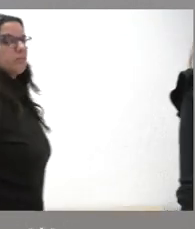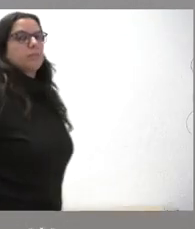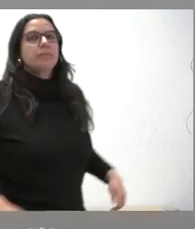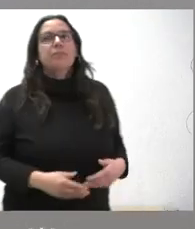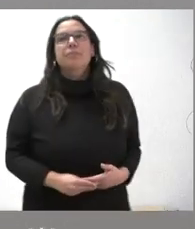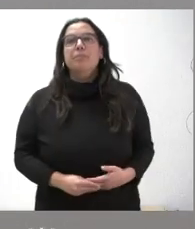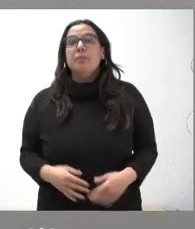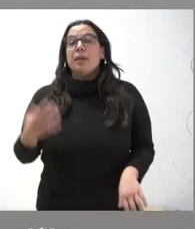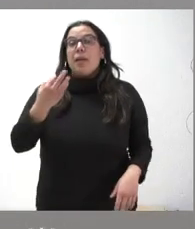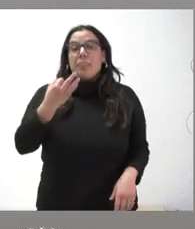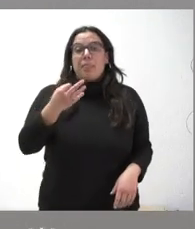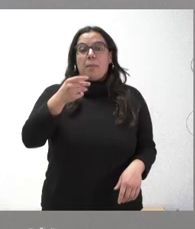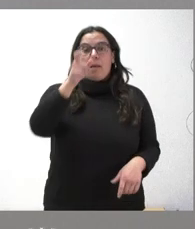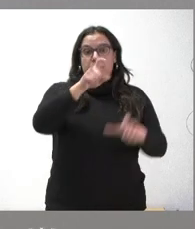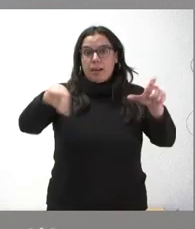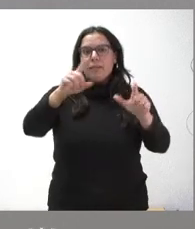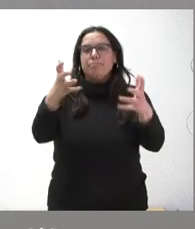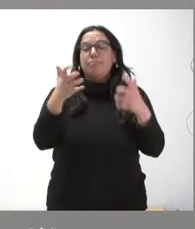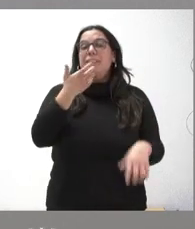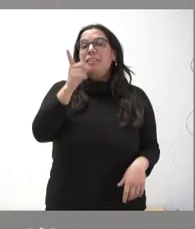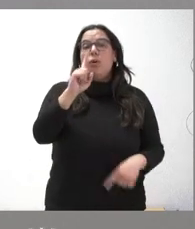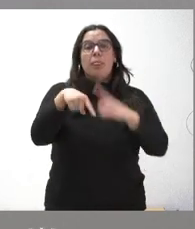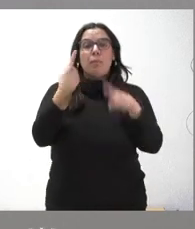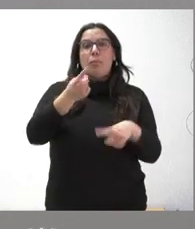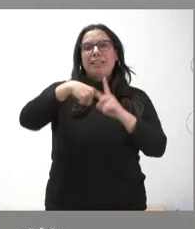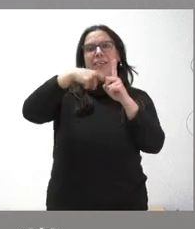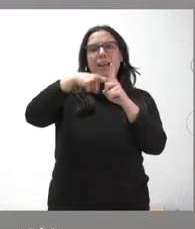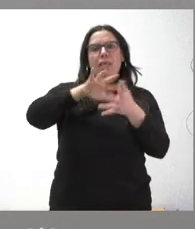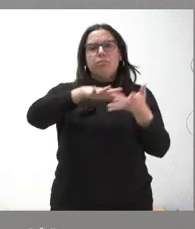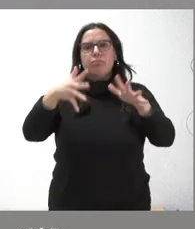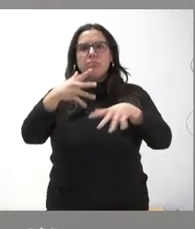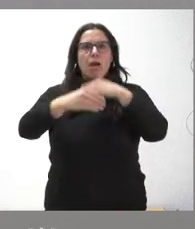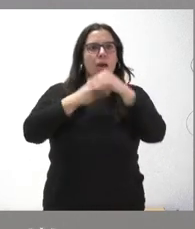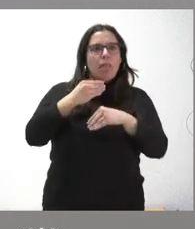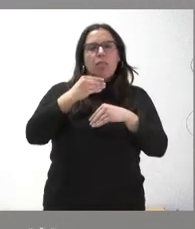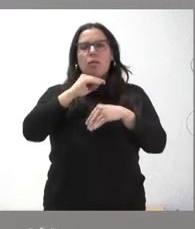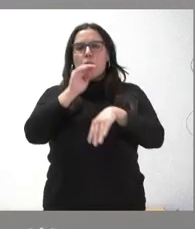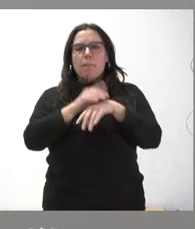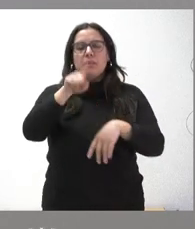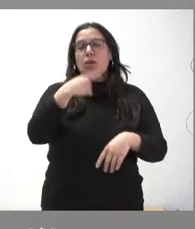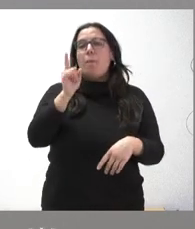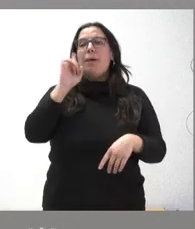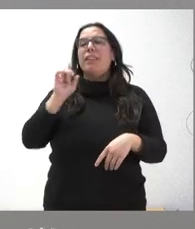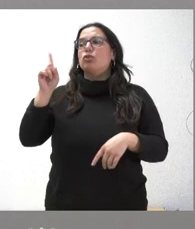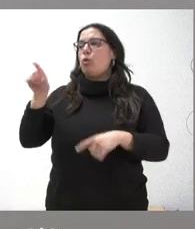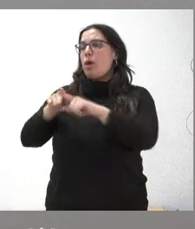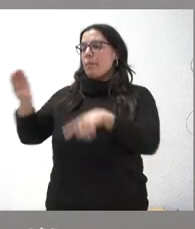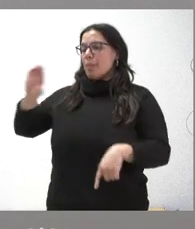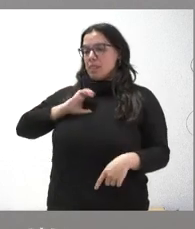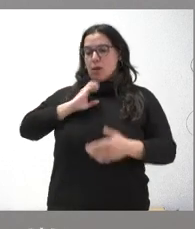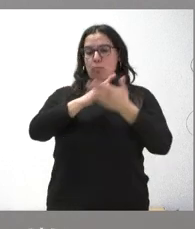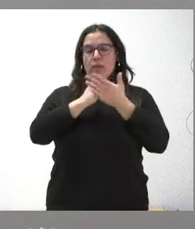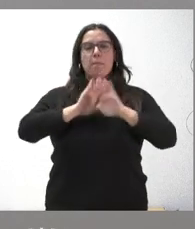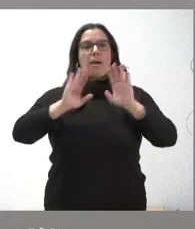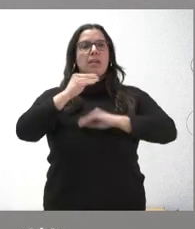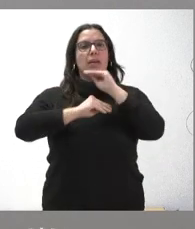ejecución van a ser muy escasos y van a pensar eh que simplemente con una transferencia de las comunidades autónomas se ha ejecutado y no se